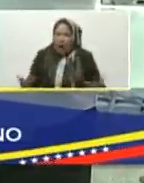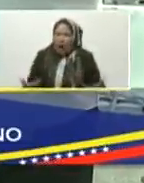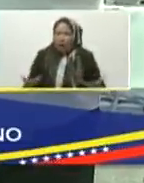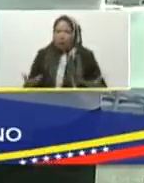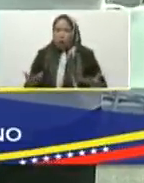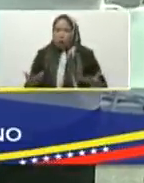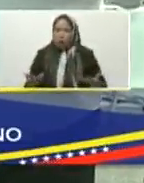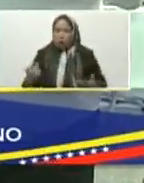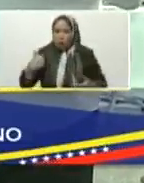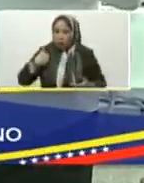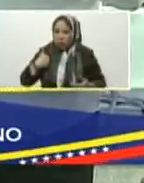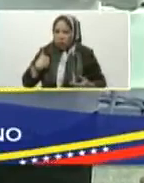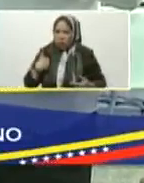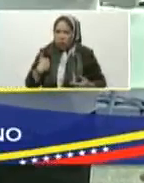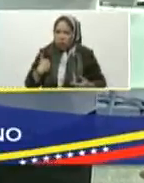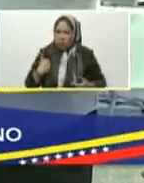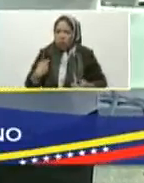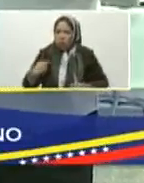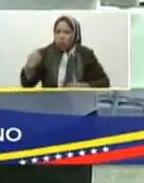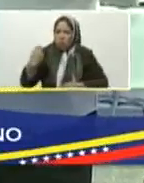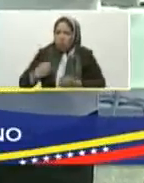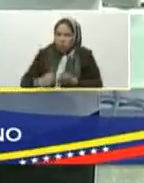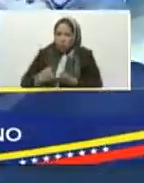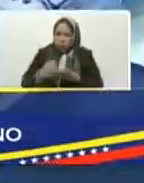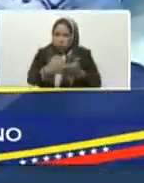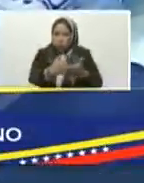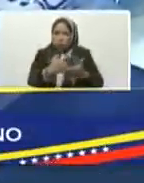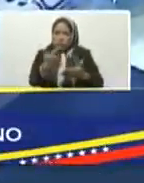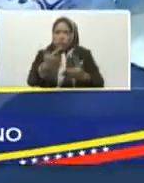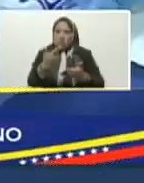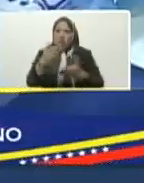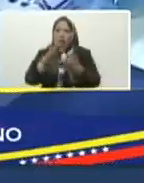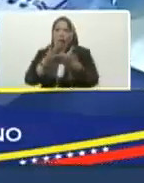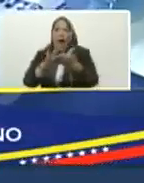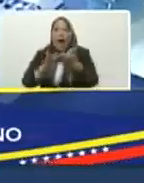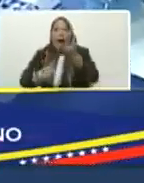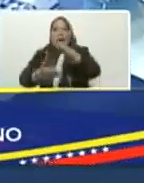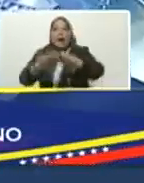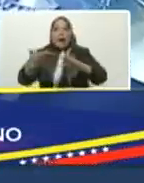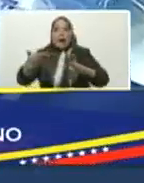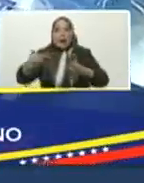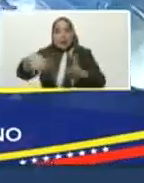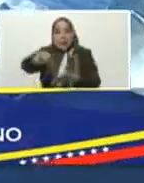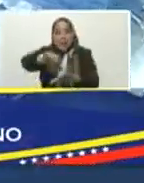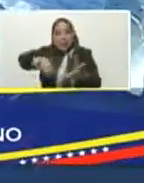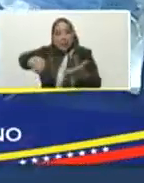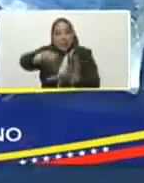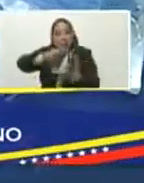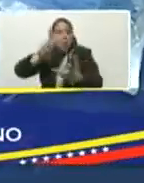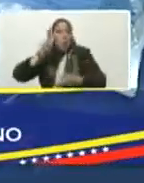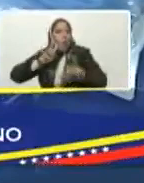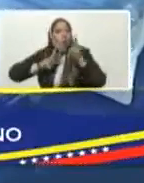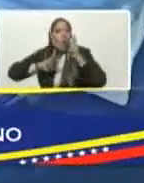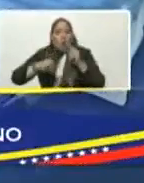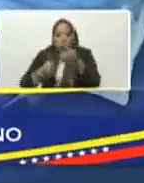Cuando los dotamos. Jeringas, gasa, alcohol, guantes.